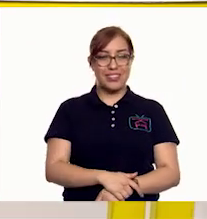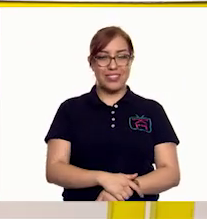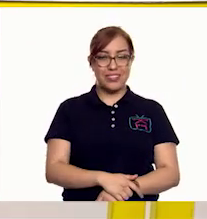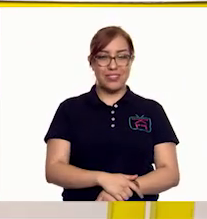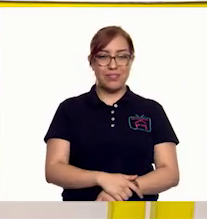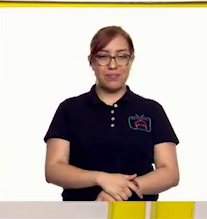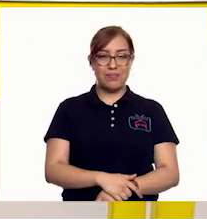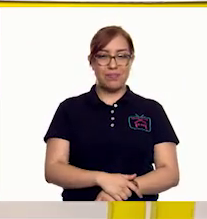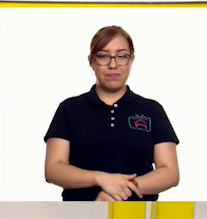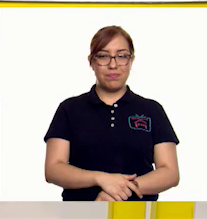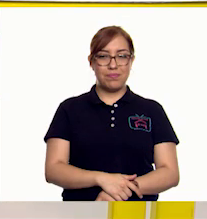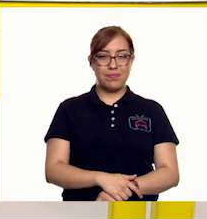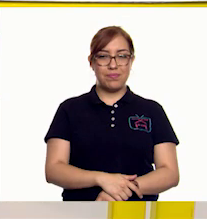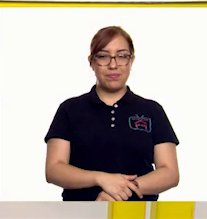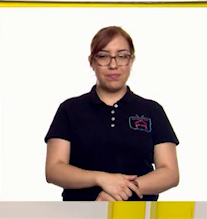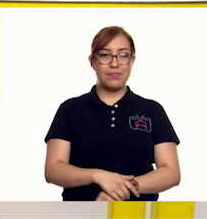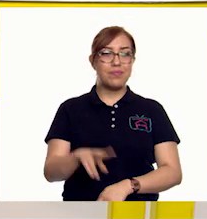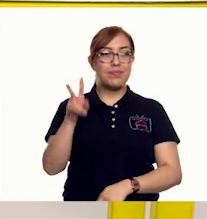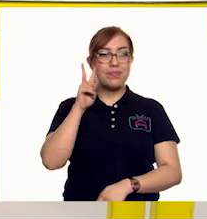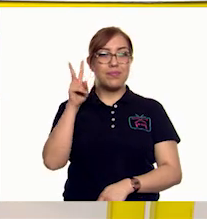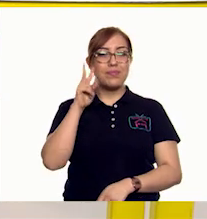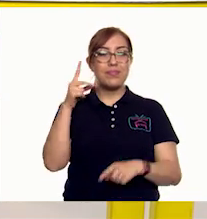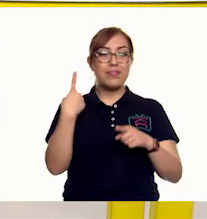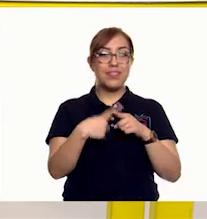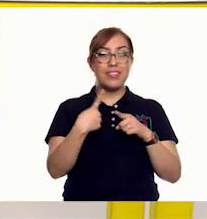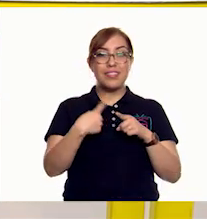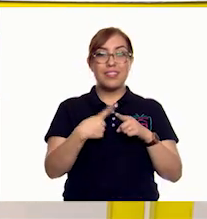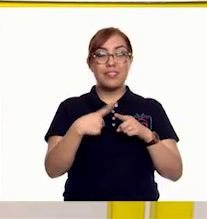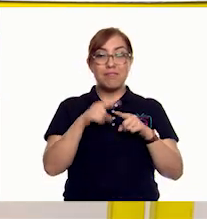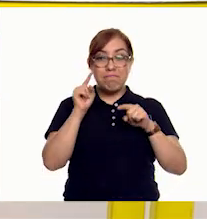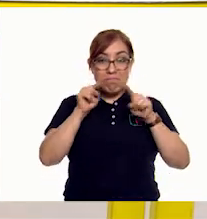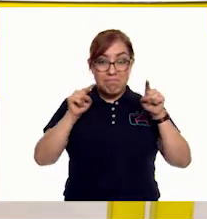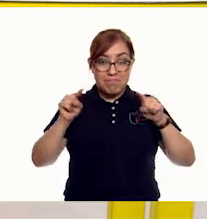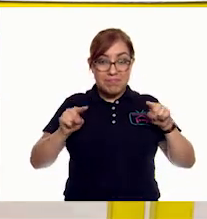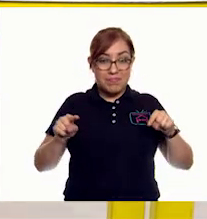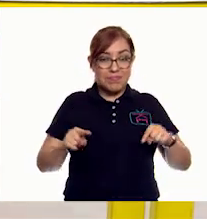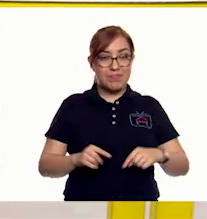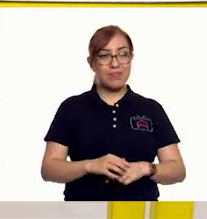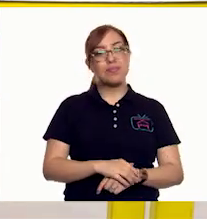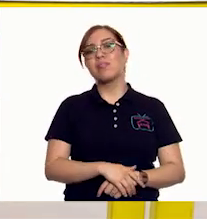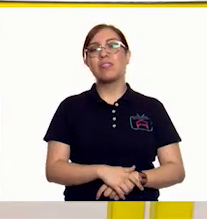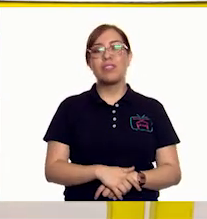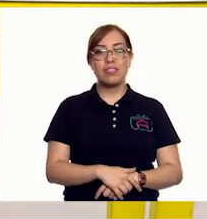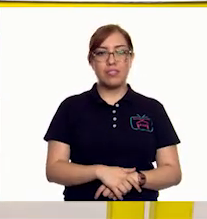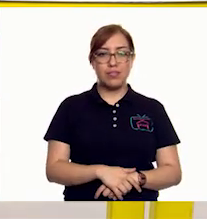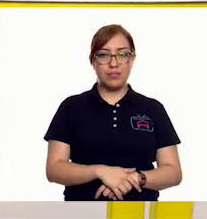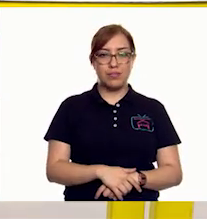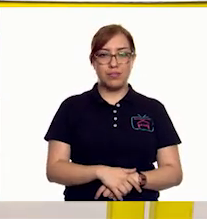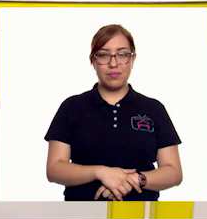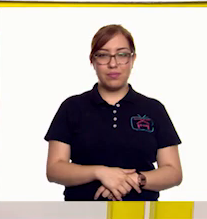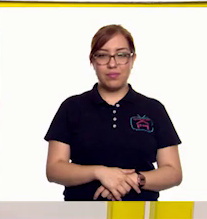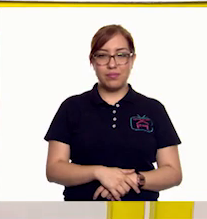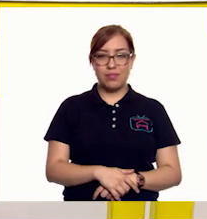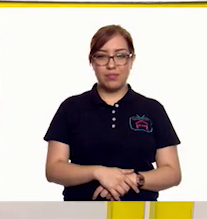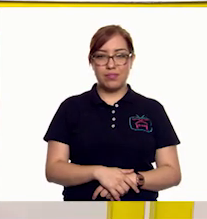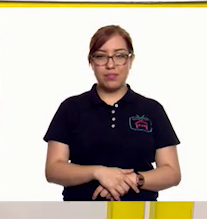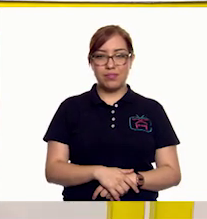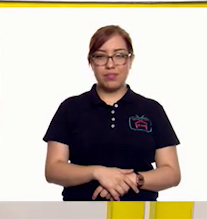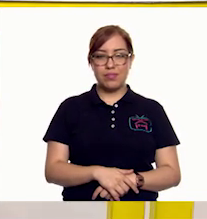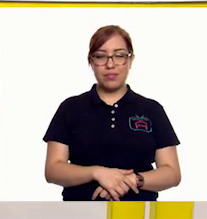está la tarjeta y vamos a buscar quién tiene a la tía. Yo no tengo tía. Bueno, sí tengo tías. Aquí no hay tía. Yo sí tengo, mira, aquí